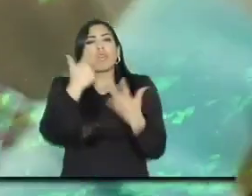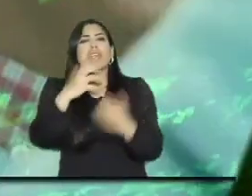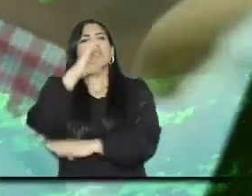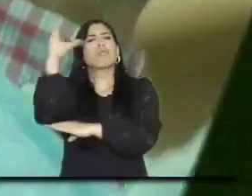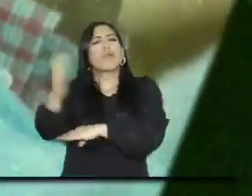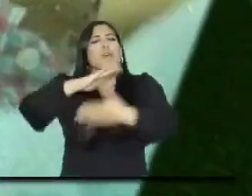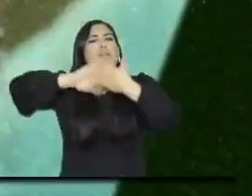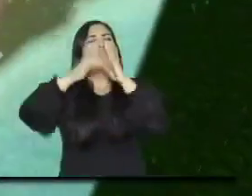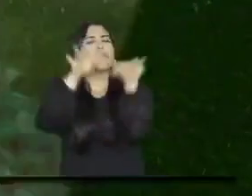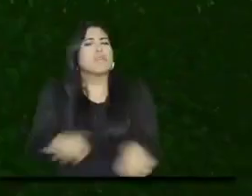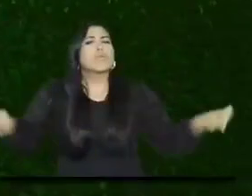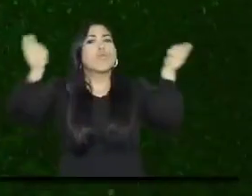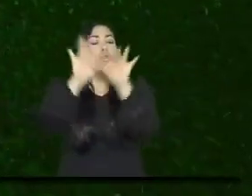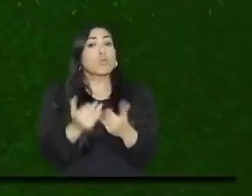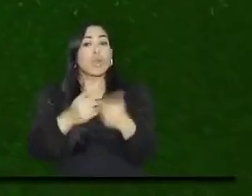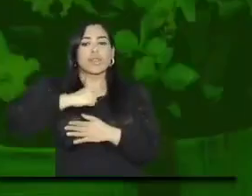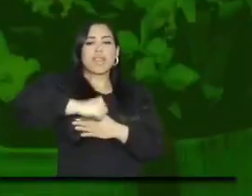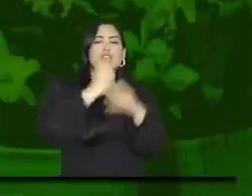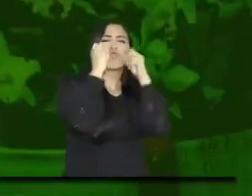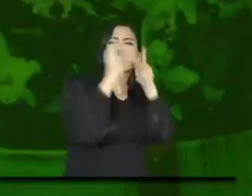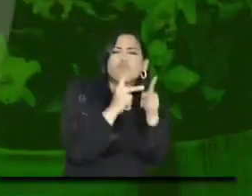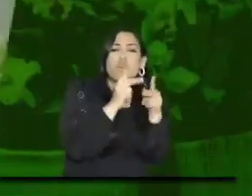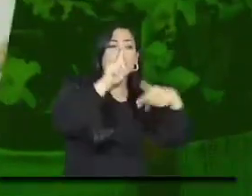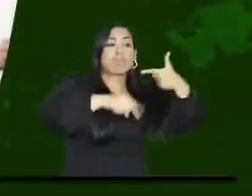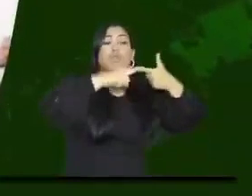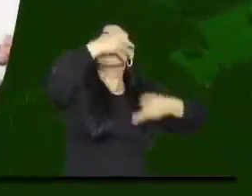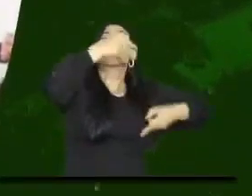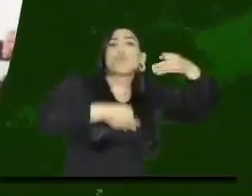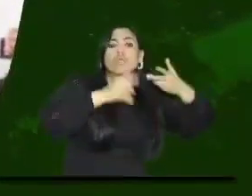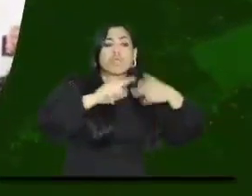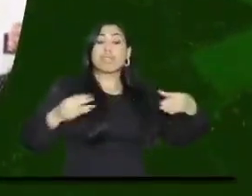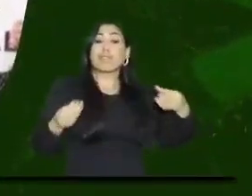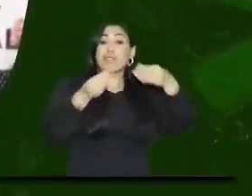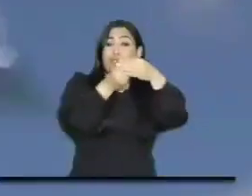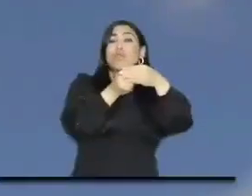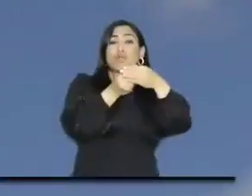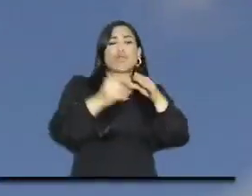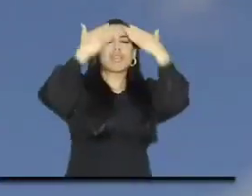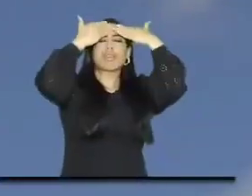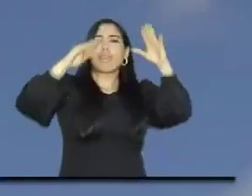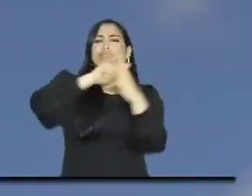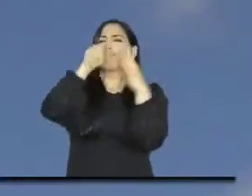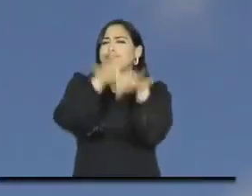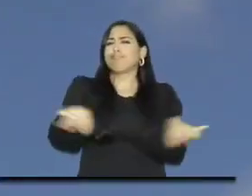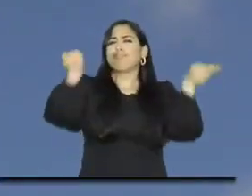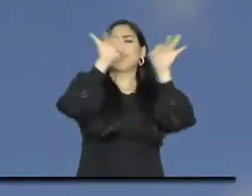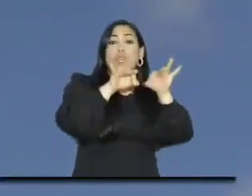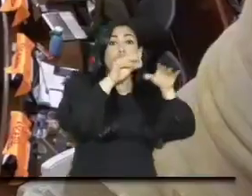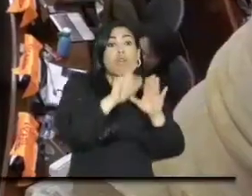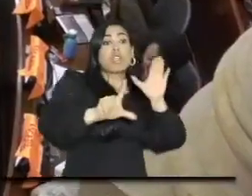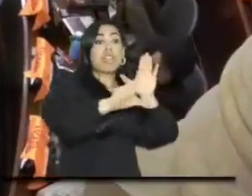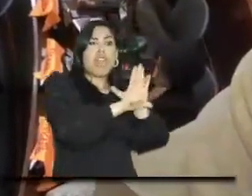Anhelamos una Colombia en paz fundamentada en la realización de los derechos humanos, la justicia, la inclusión y la